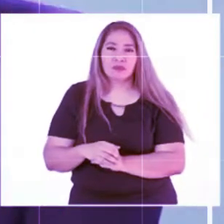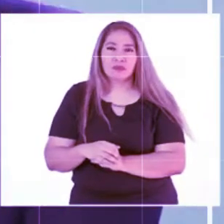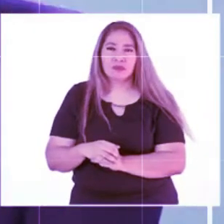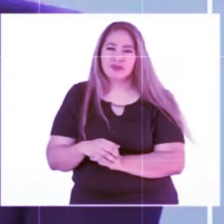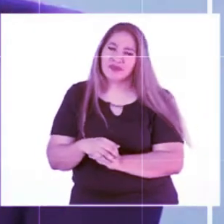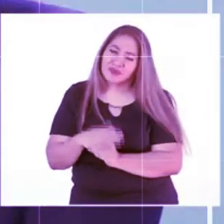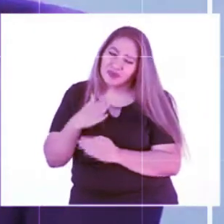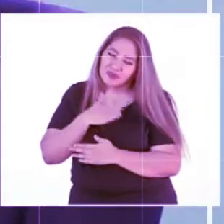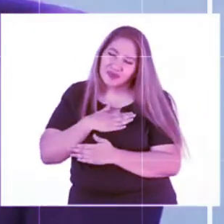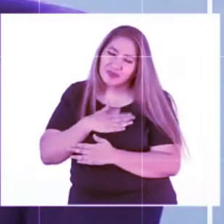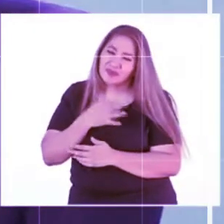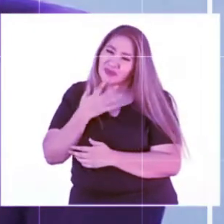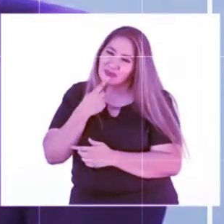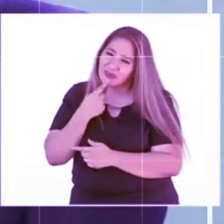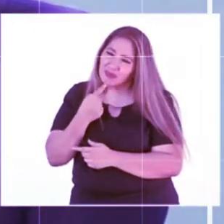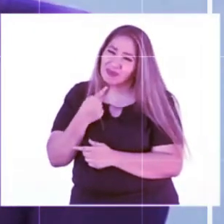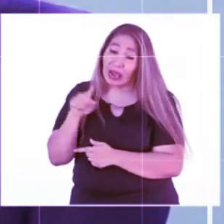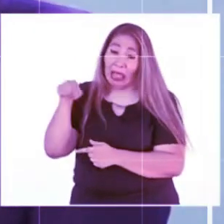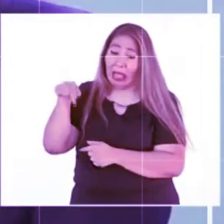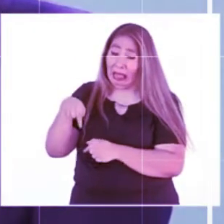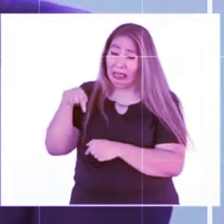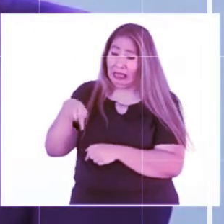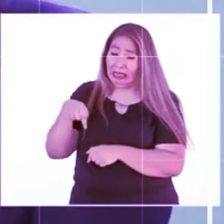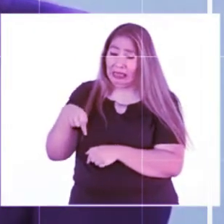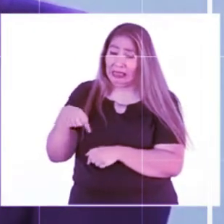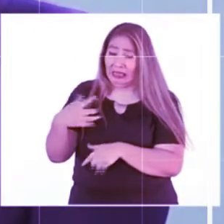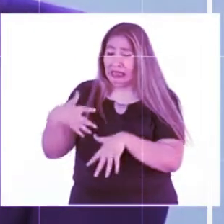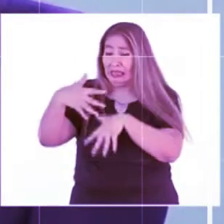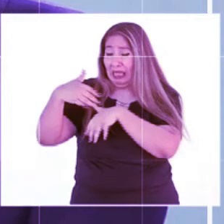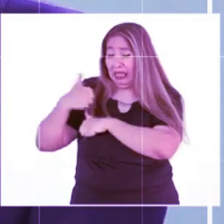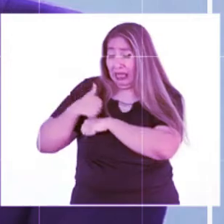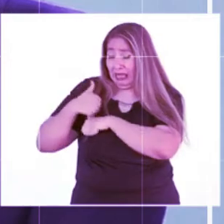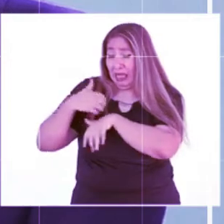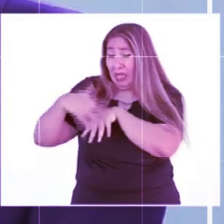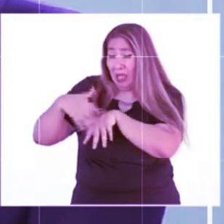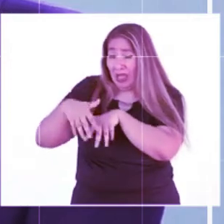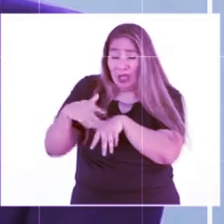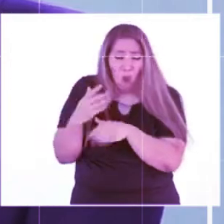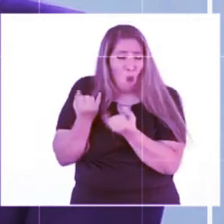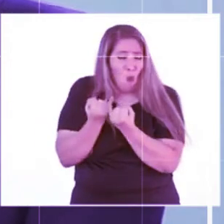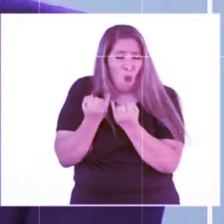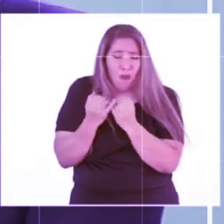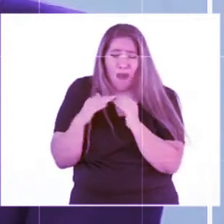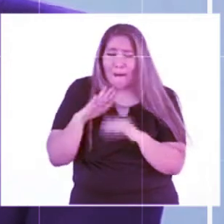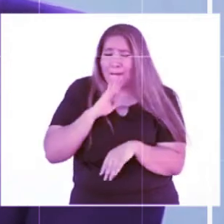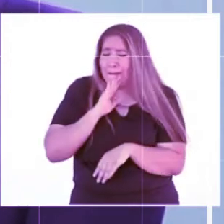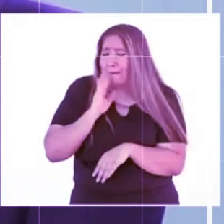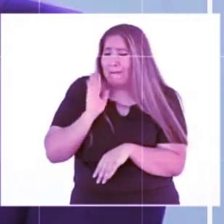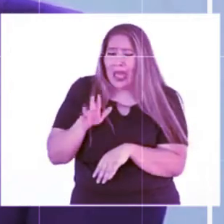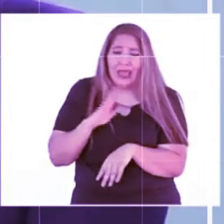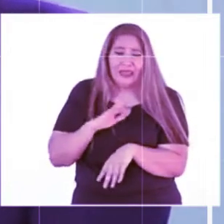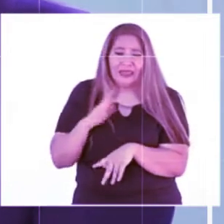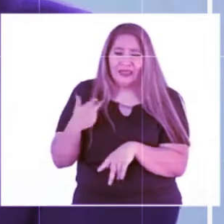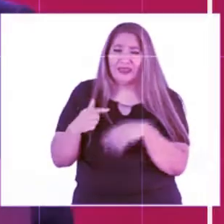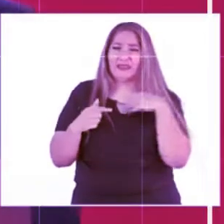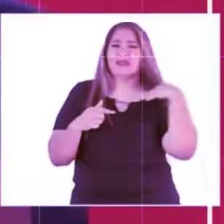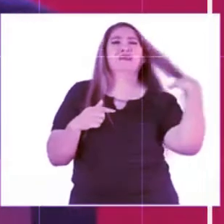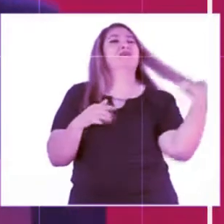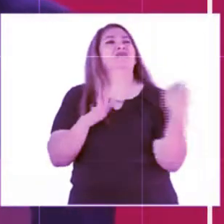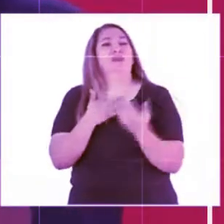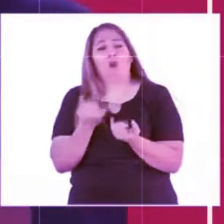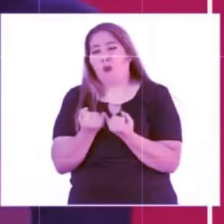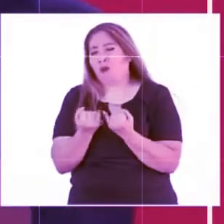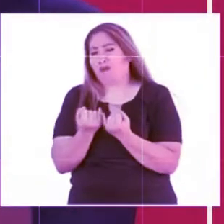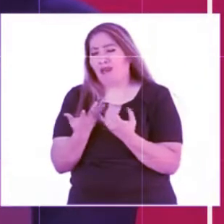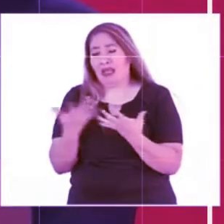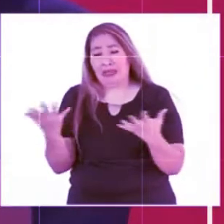Agregaría que este escuadrón de la muerte era igual de terrible y aplicaba prácticas